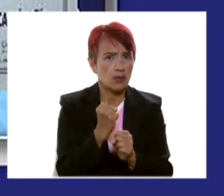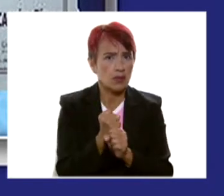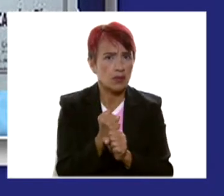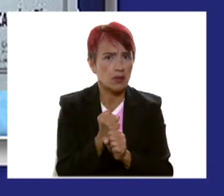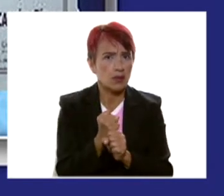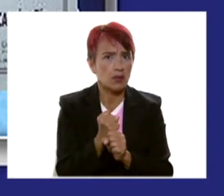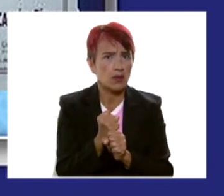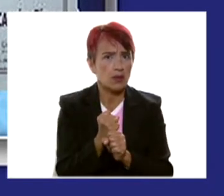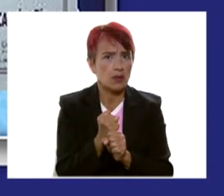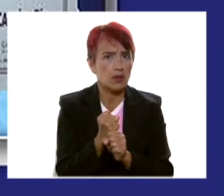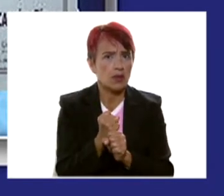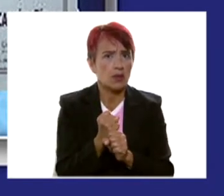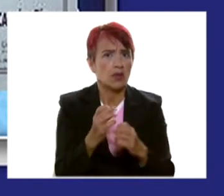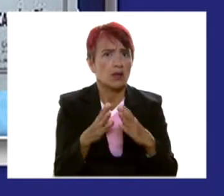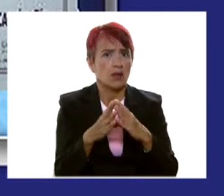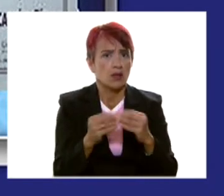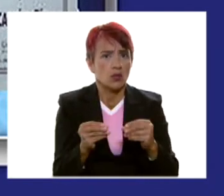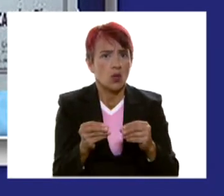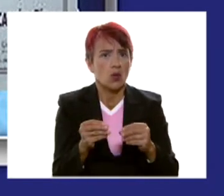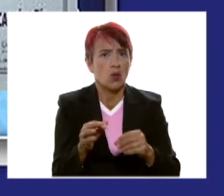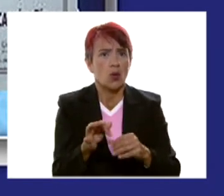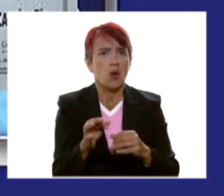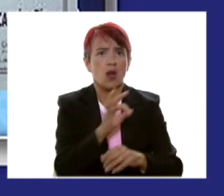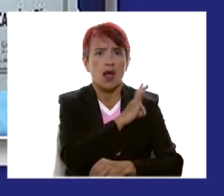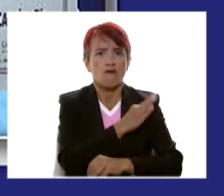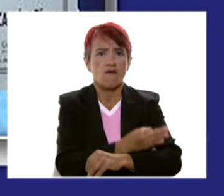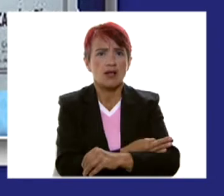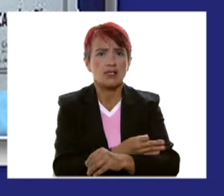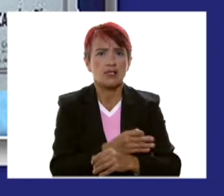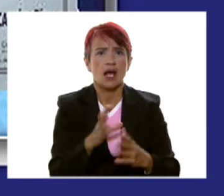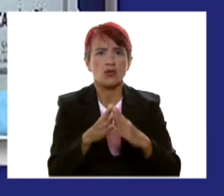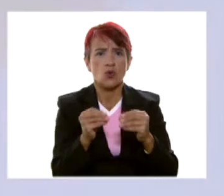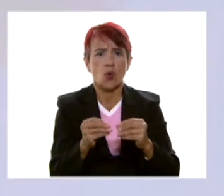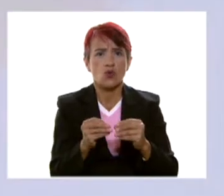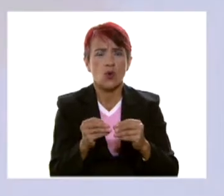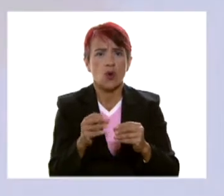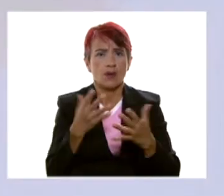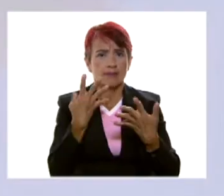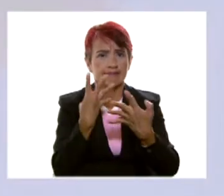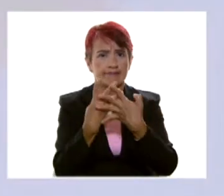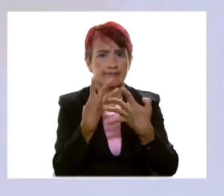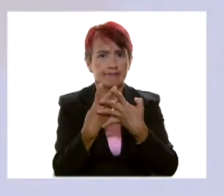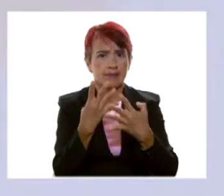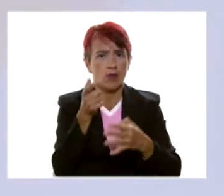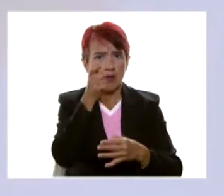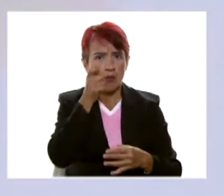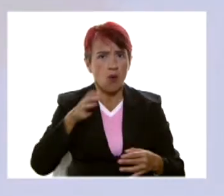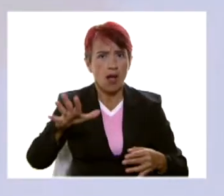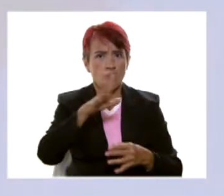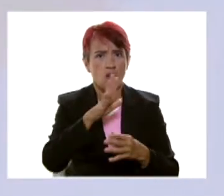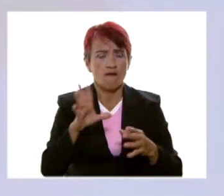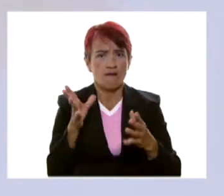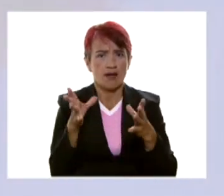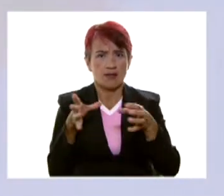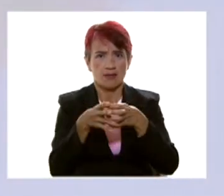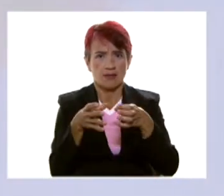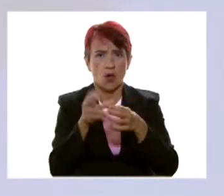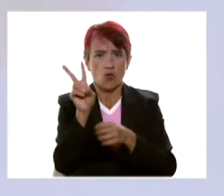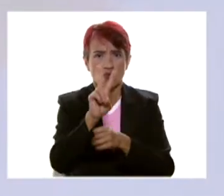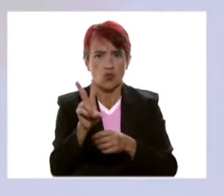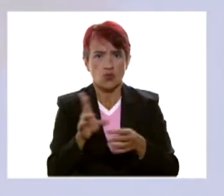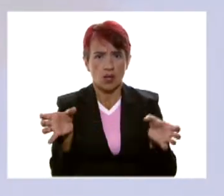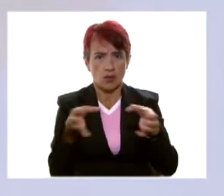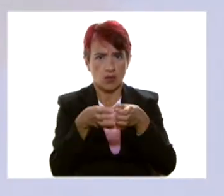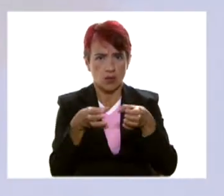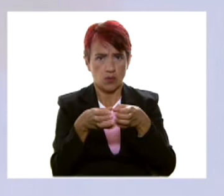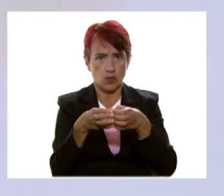Fuerzas Armadas y el penitenciario. Es decir, que toda la población venezolana está agrupada en cada uno